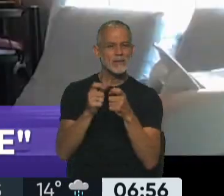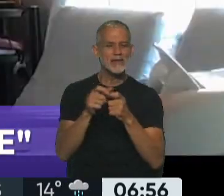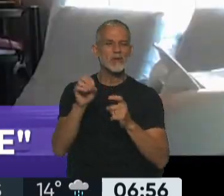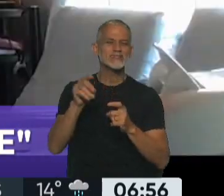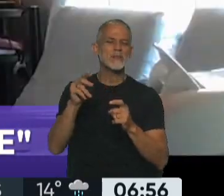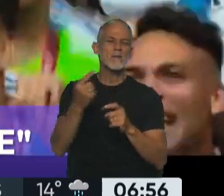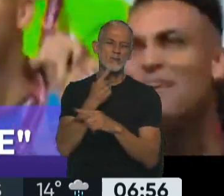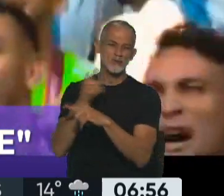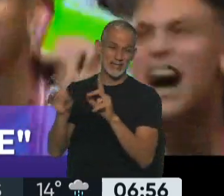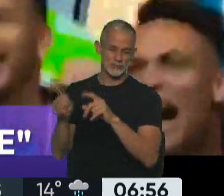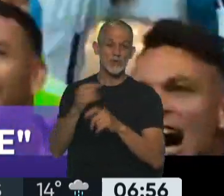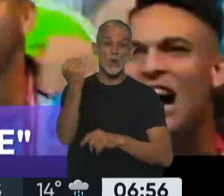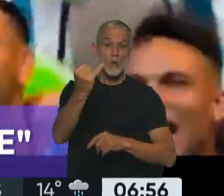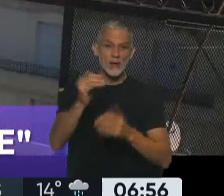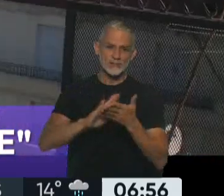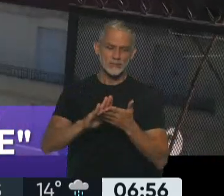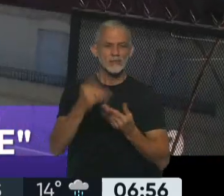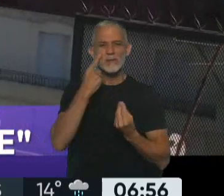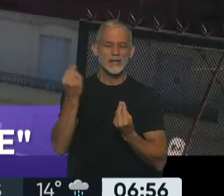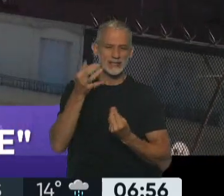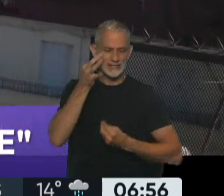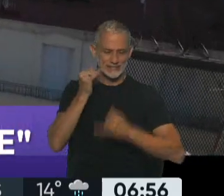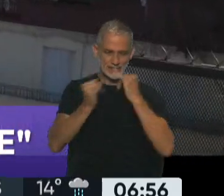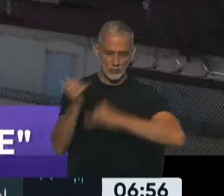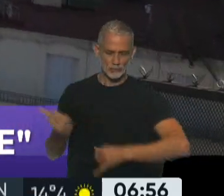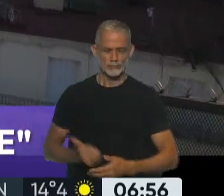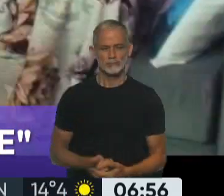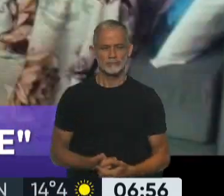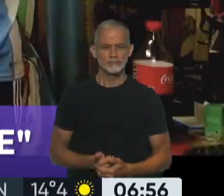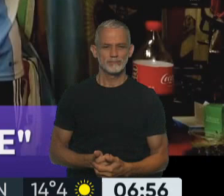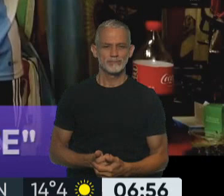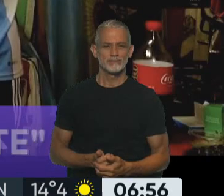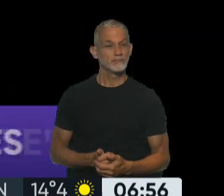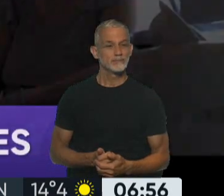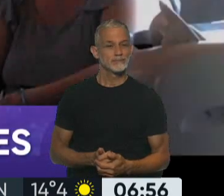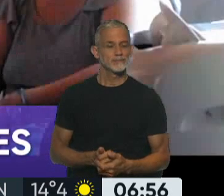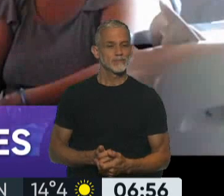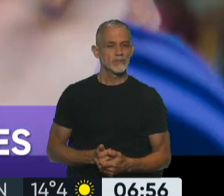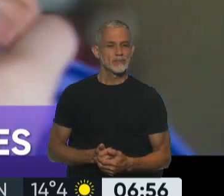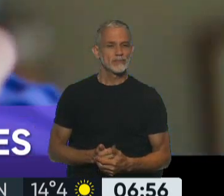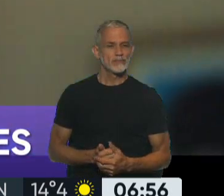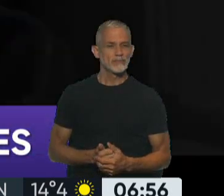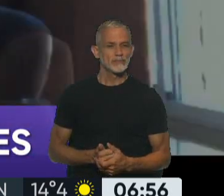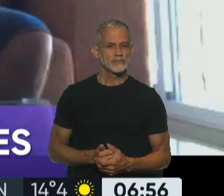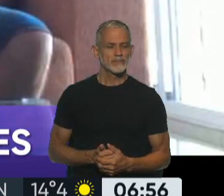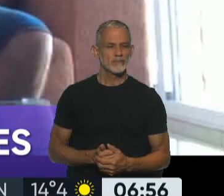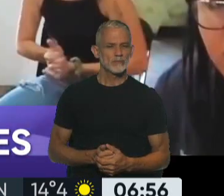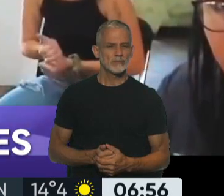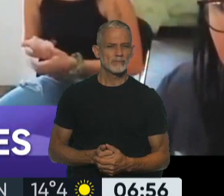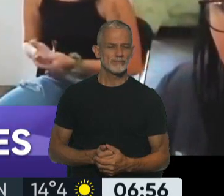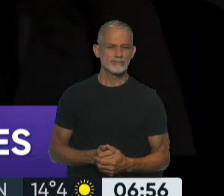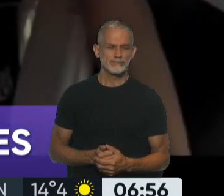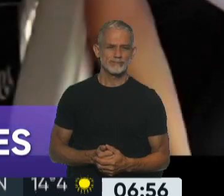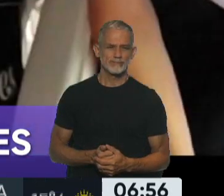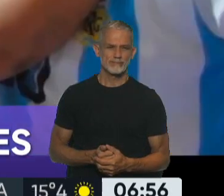la película, estrena este jueves y compartimos ahora testimonios. Quizás fue el fútbol o la frustración